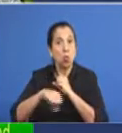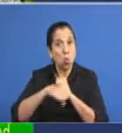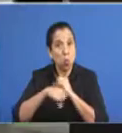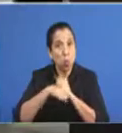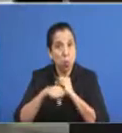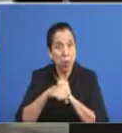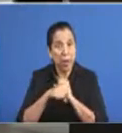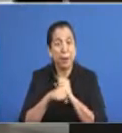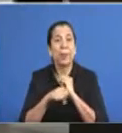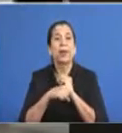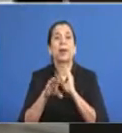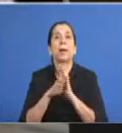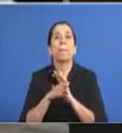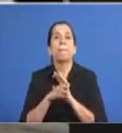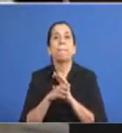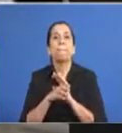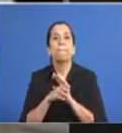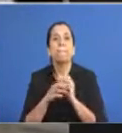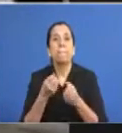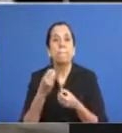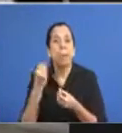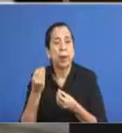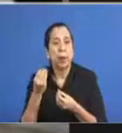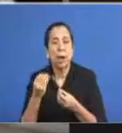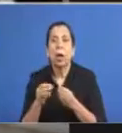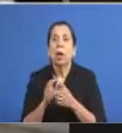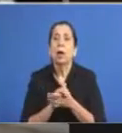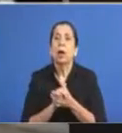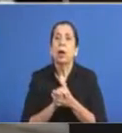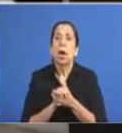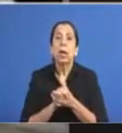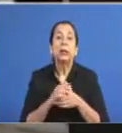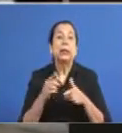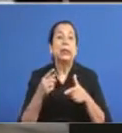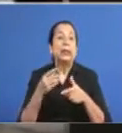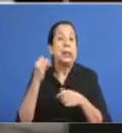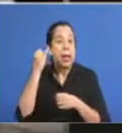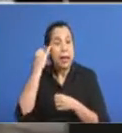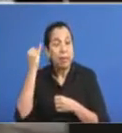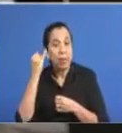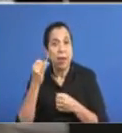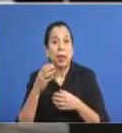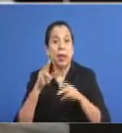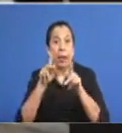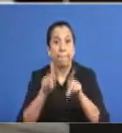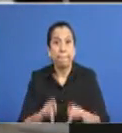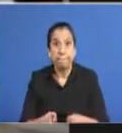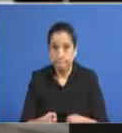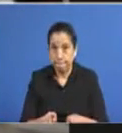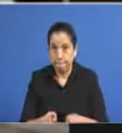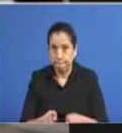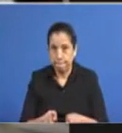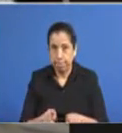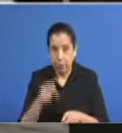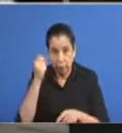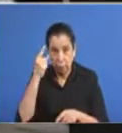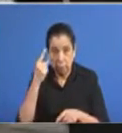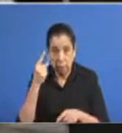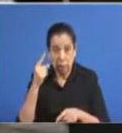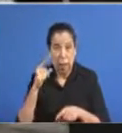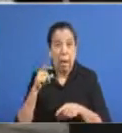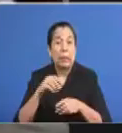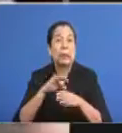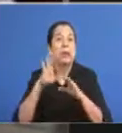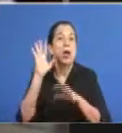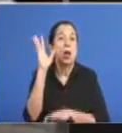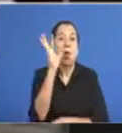frenar por los animales, ya la gente está apoyando en eso. Entonces la idea es esa, que la gente entienda que la naturaleza es más importante y